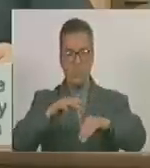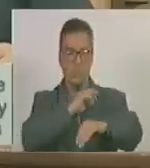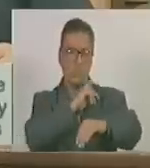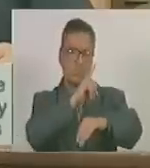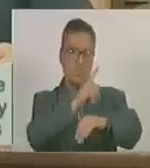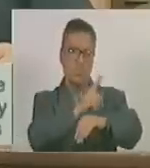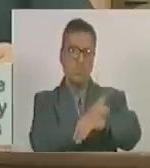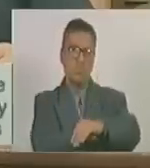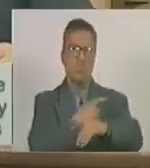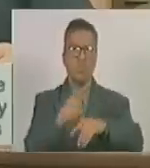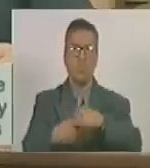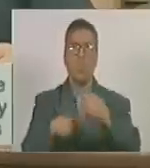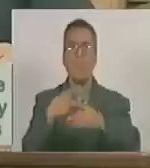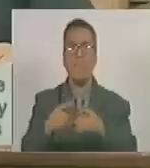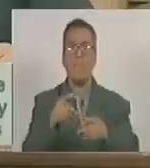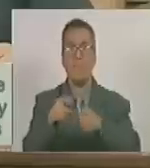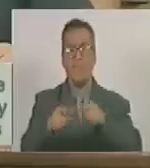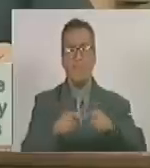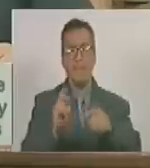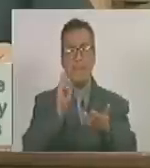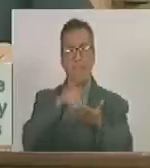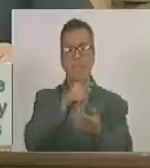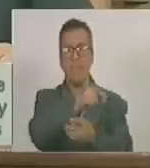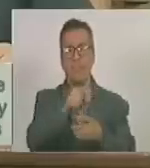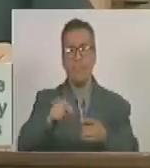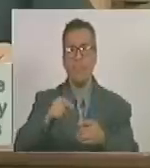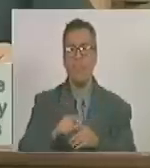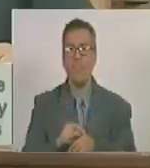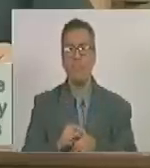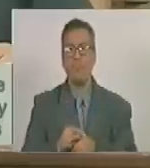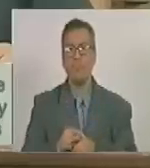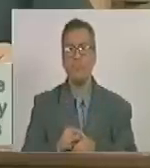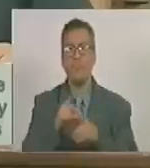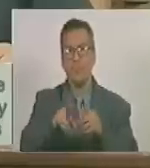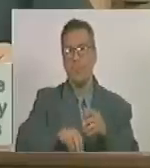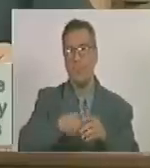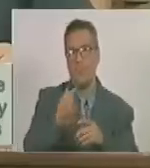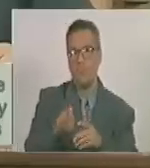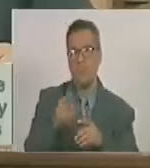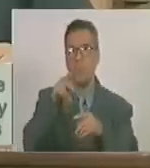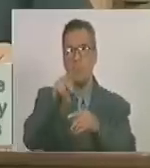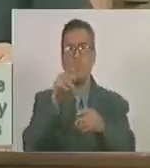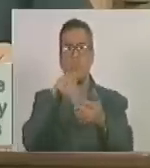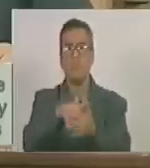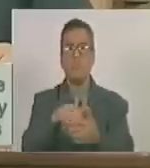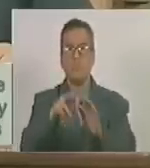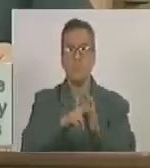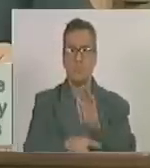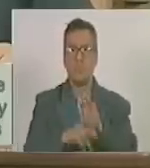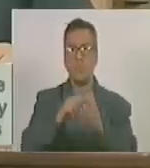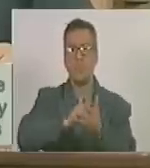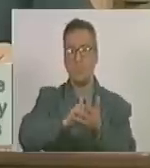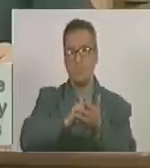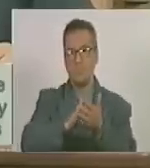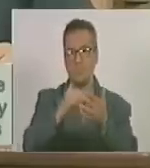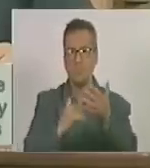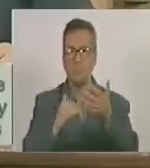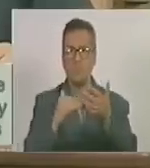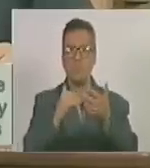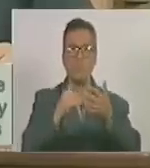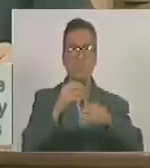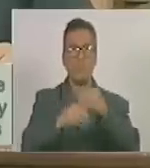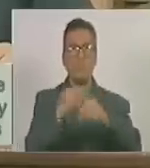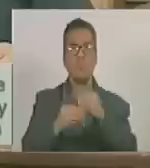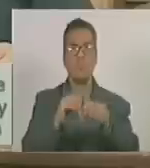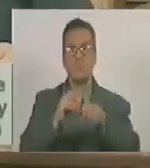Poder Popular con competencia en materia de participación ciudadana, podrá interponerse el recurso jerárquico correspondiente